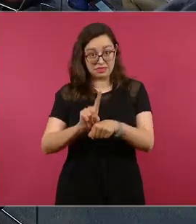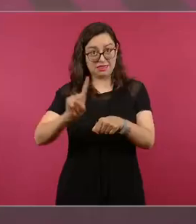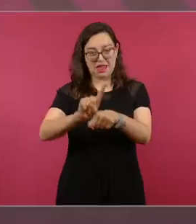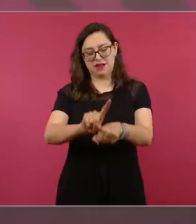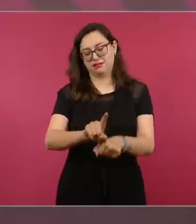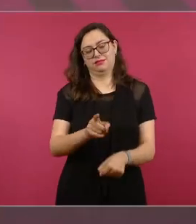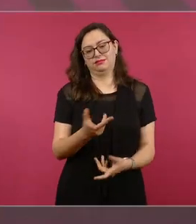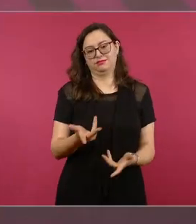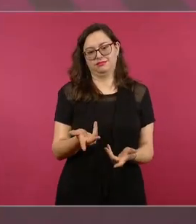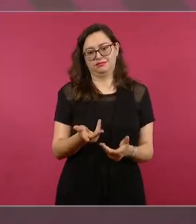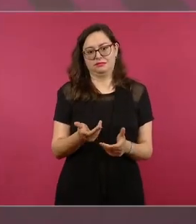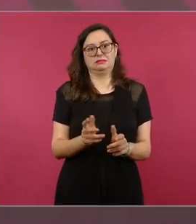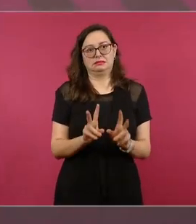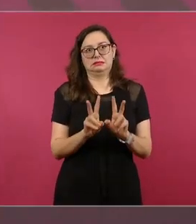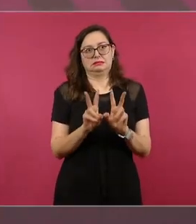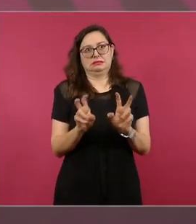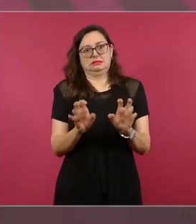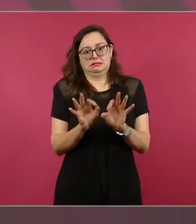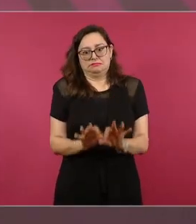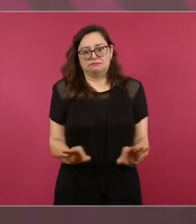sí es algo importante